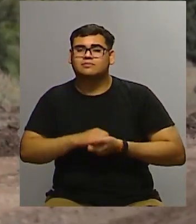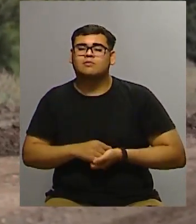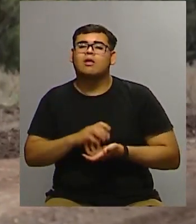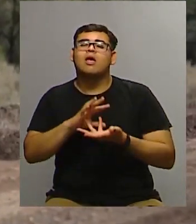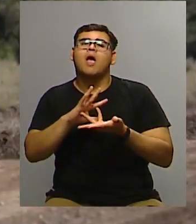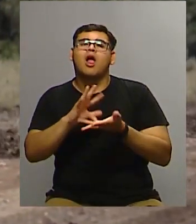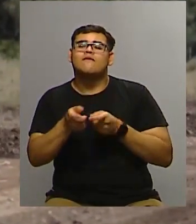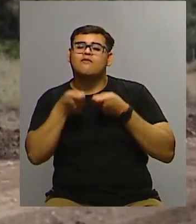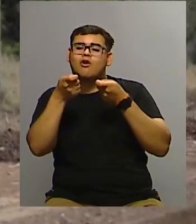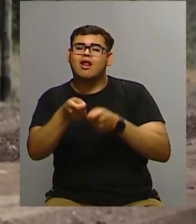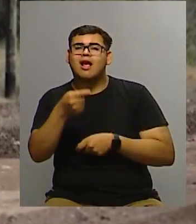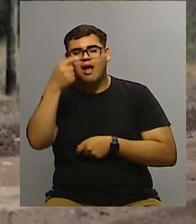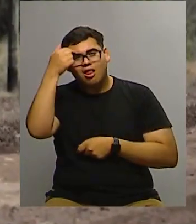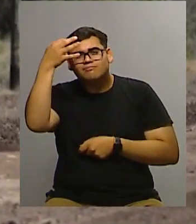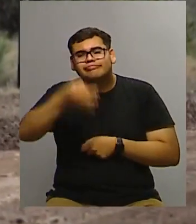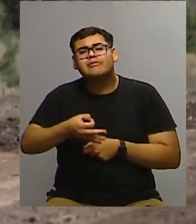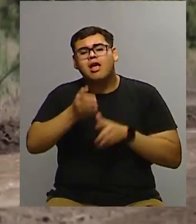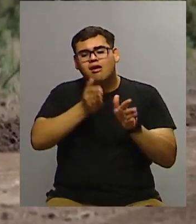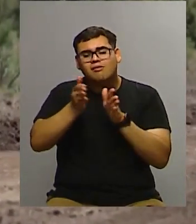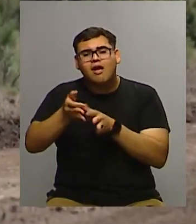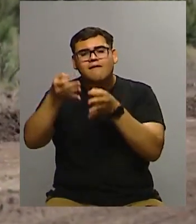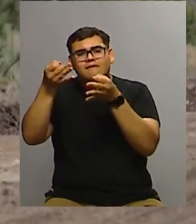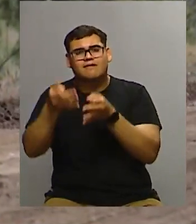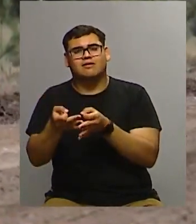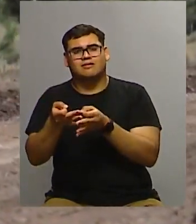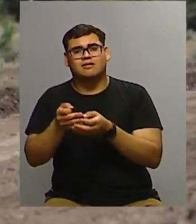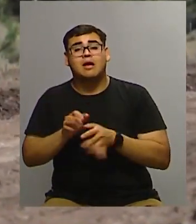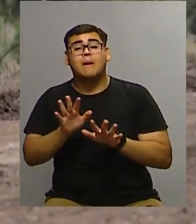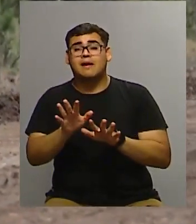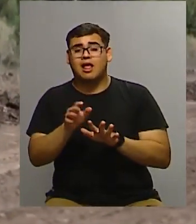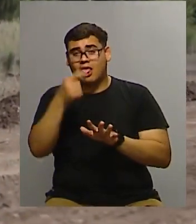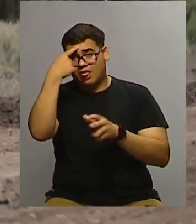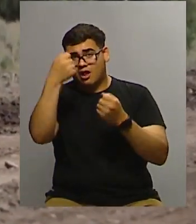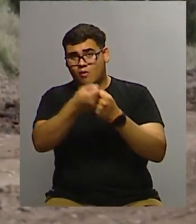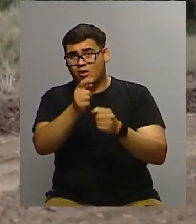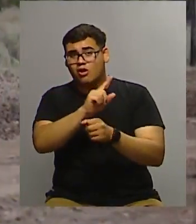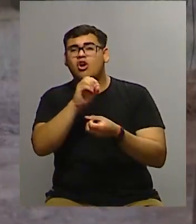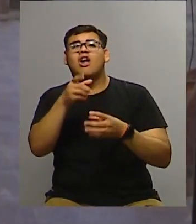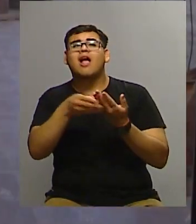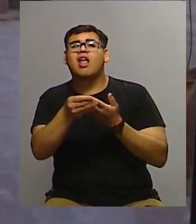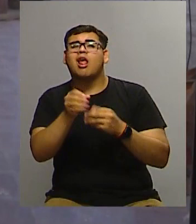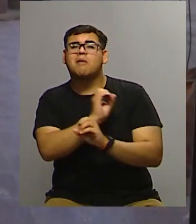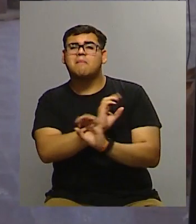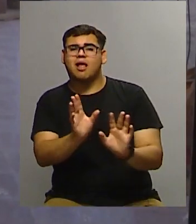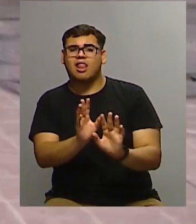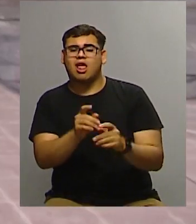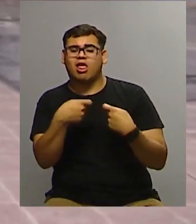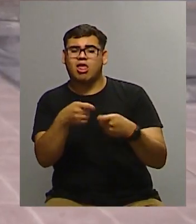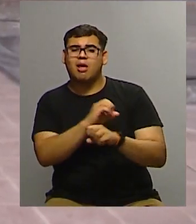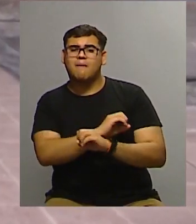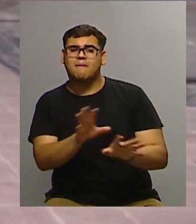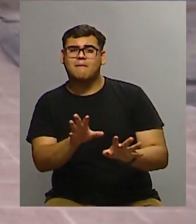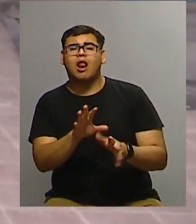ordenadamente e inteligentemente. Lo que no estoy de acuerdo es con el mal gasto o el gasto